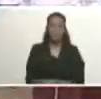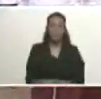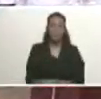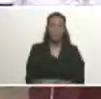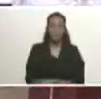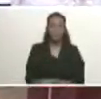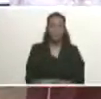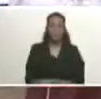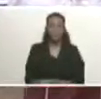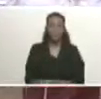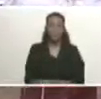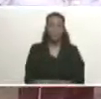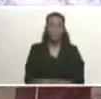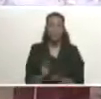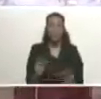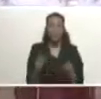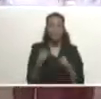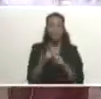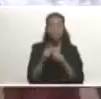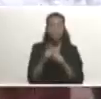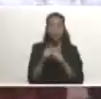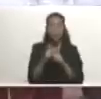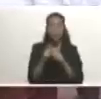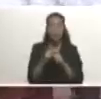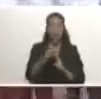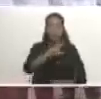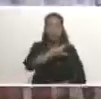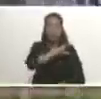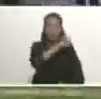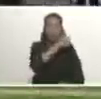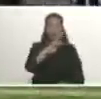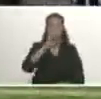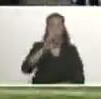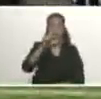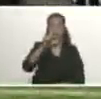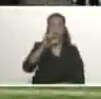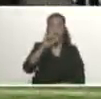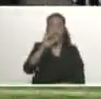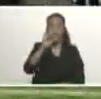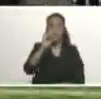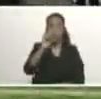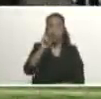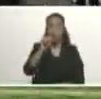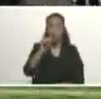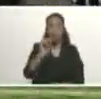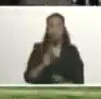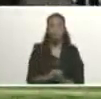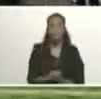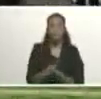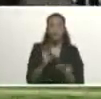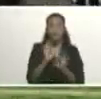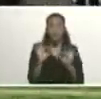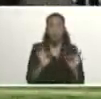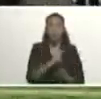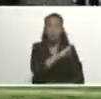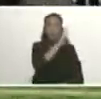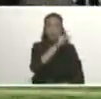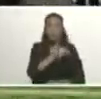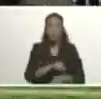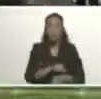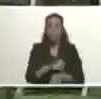Han sido las palabras del mayor general Elio Estrada, comandante general de la Guardia